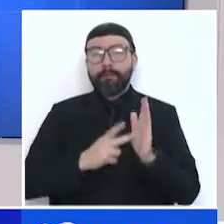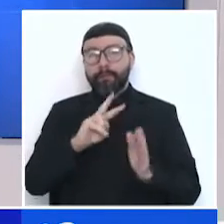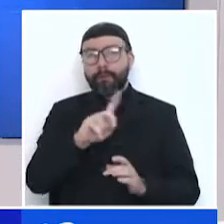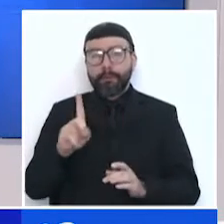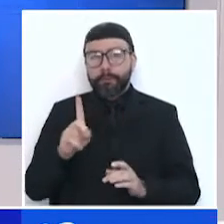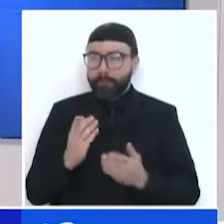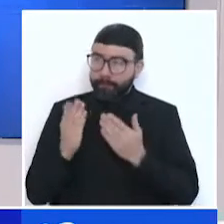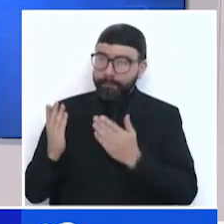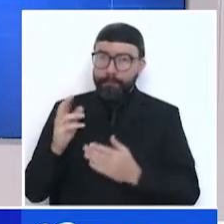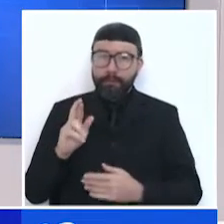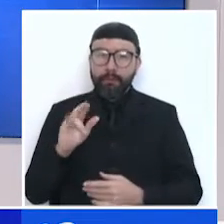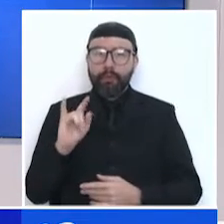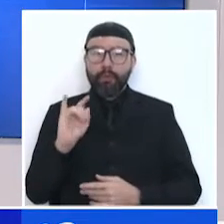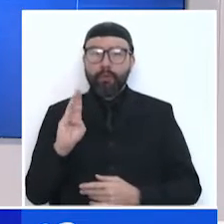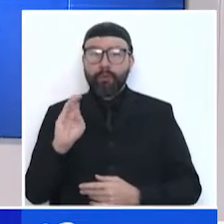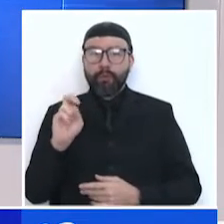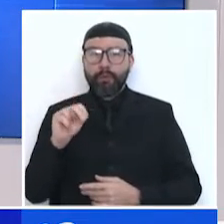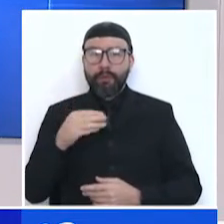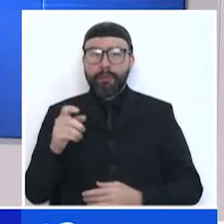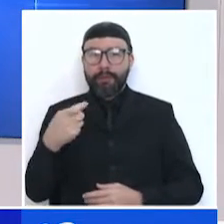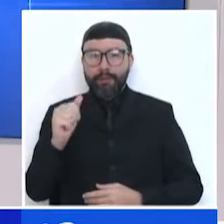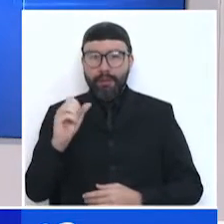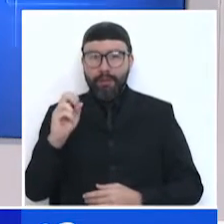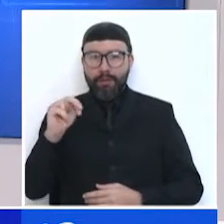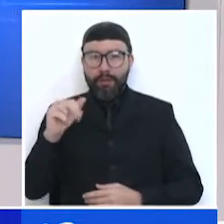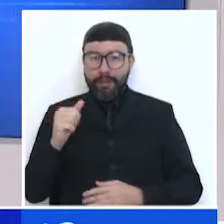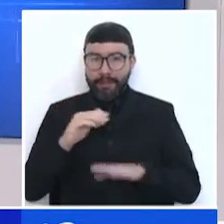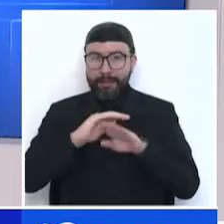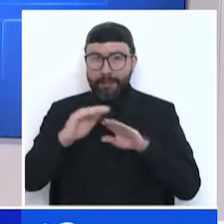para que ustedes se conecten a partir de este momento a través de